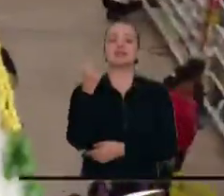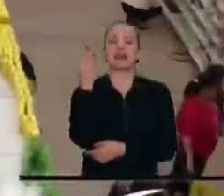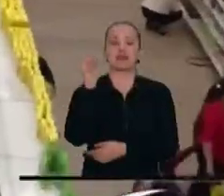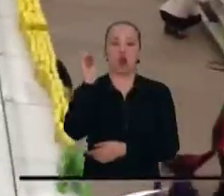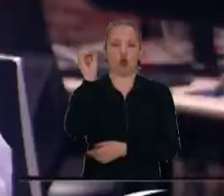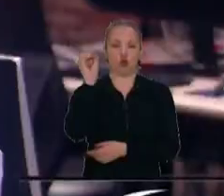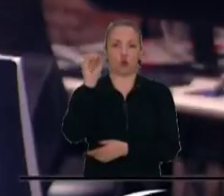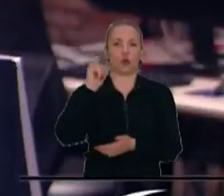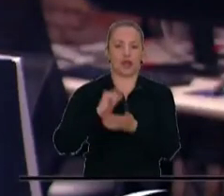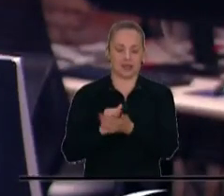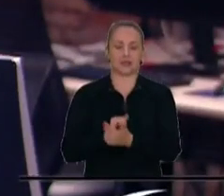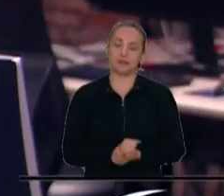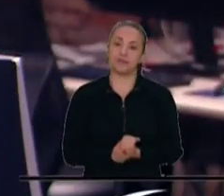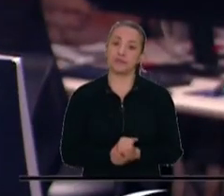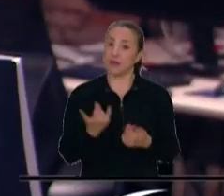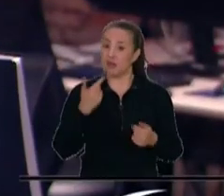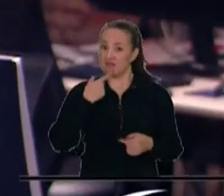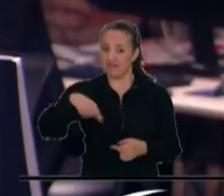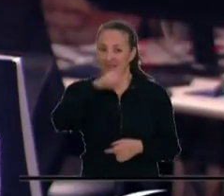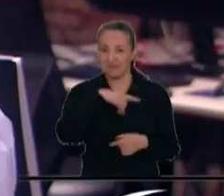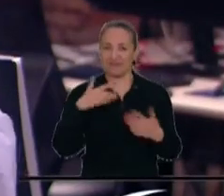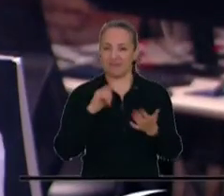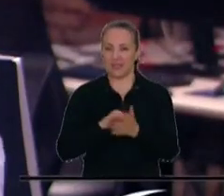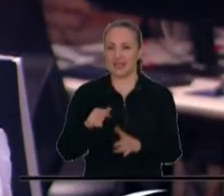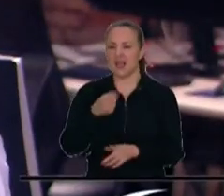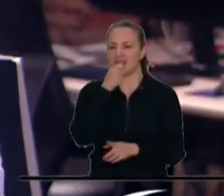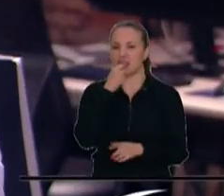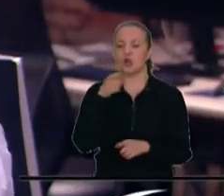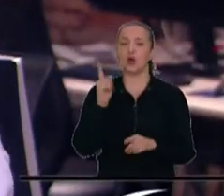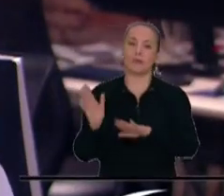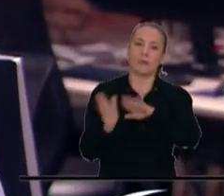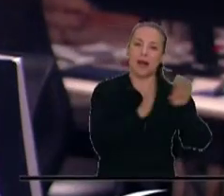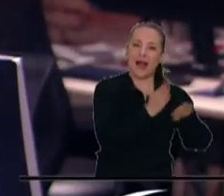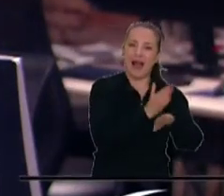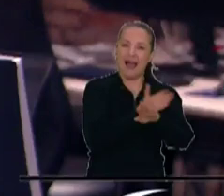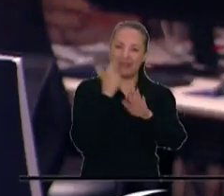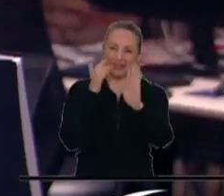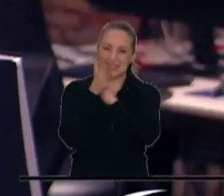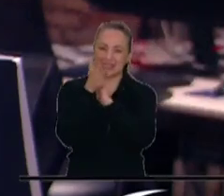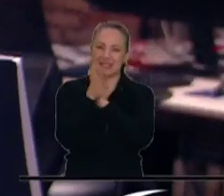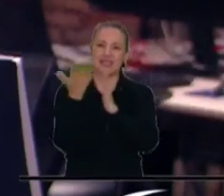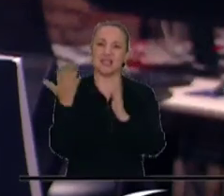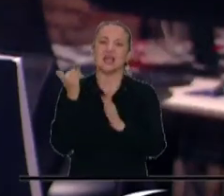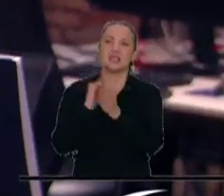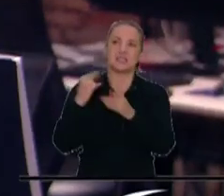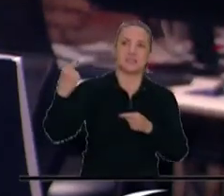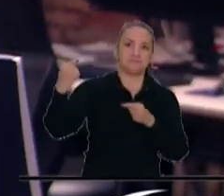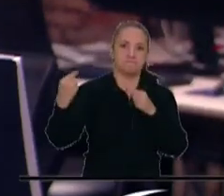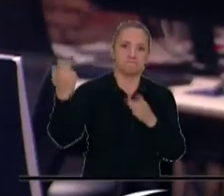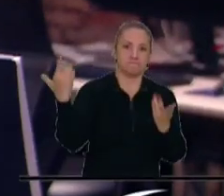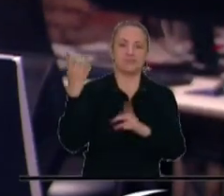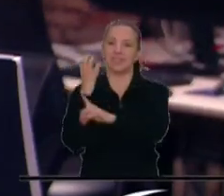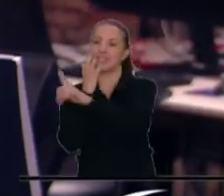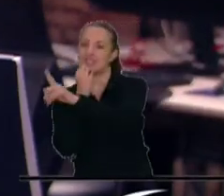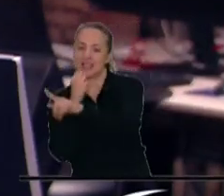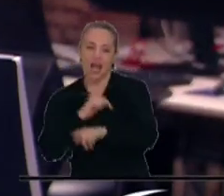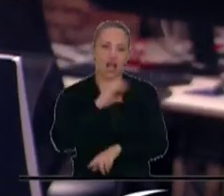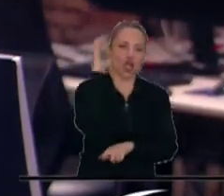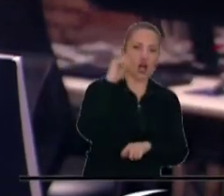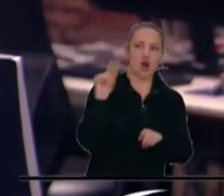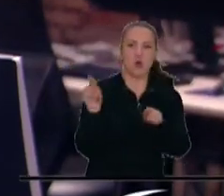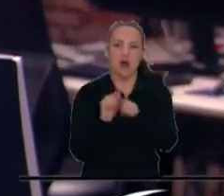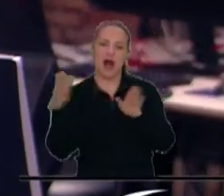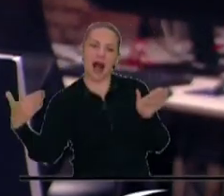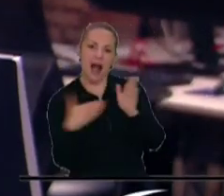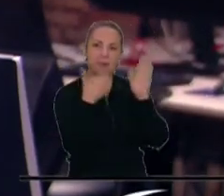octubre. Y ustedes ya lo señalaban, es noticia esa tensión de las relaciones entre Colombia e Israel, amenazas por redes